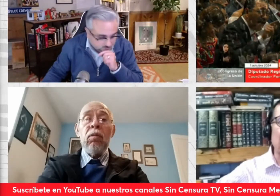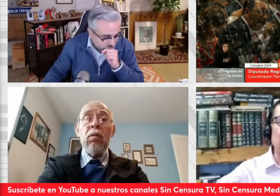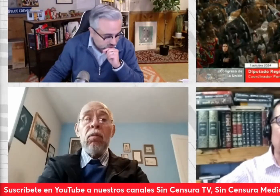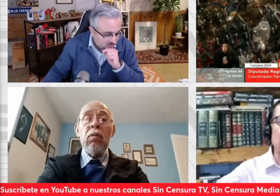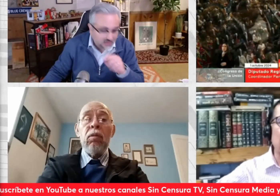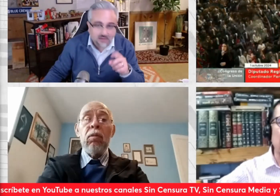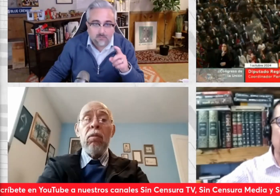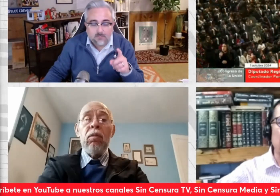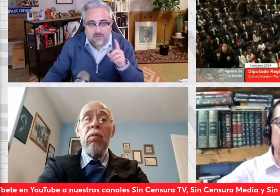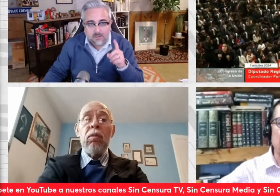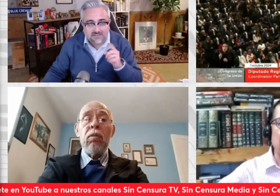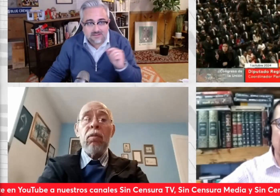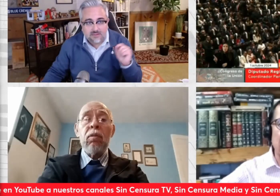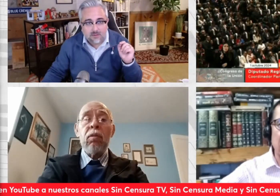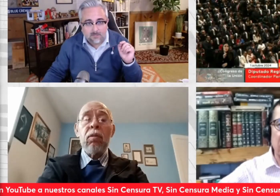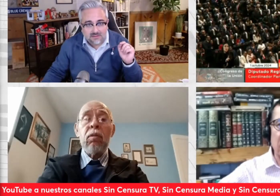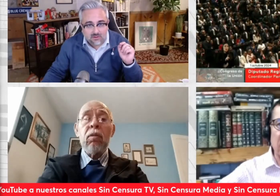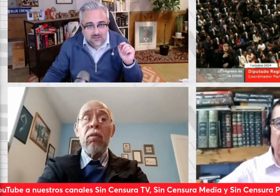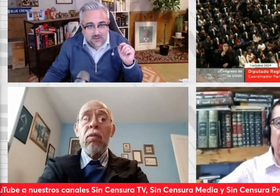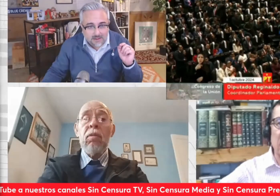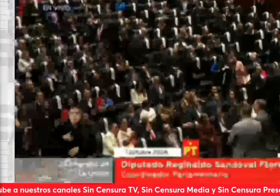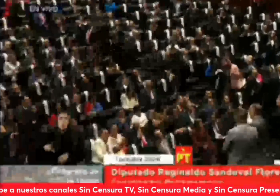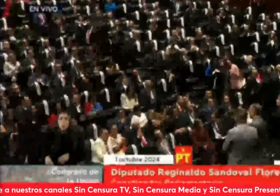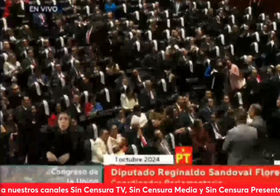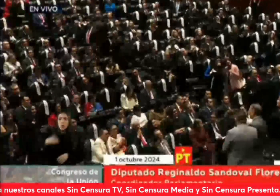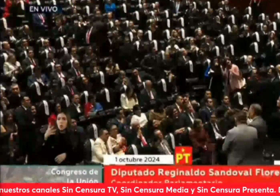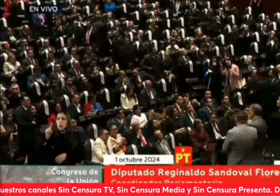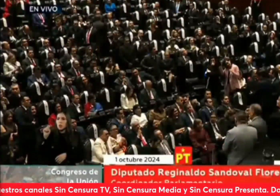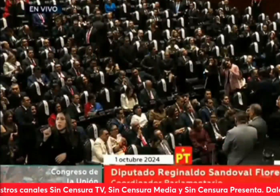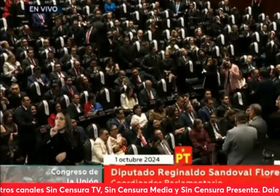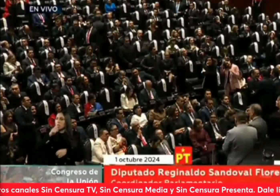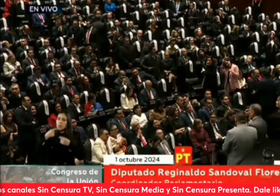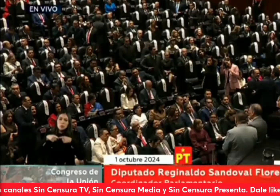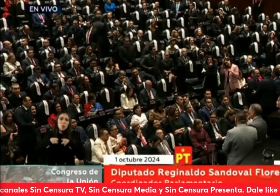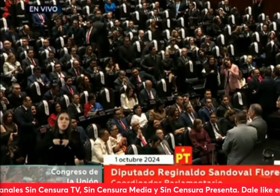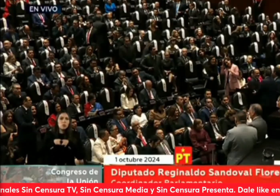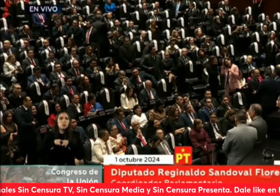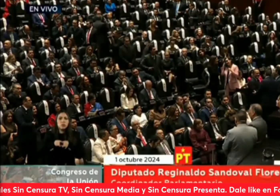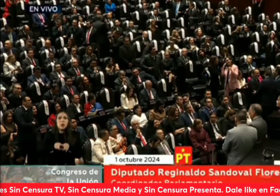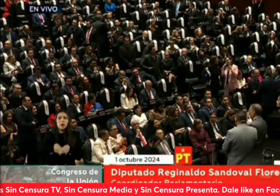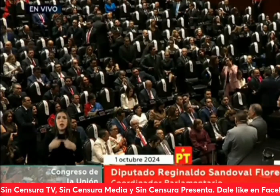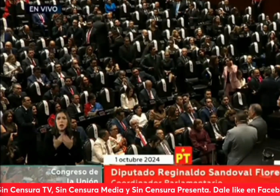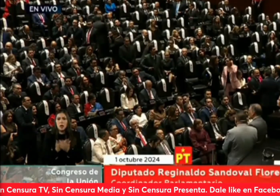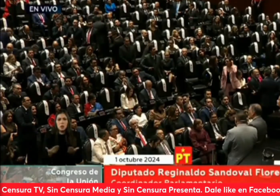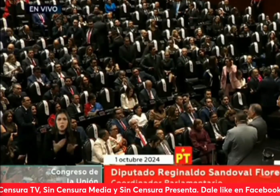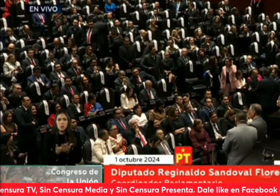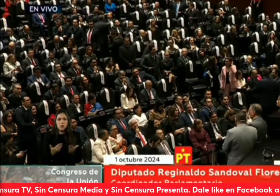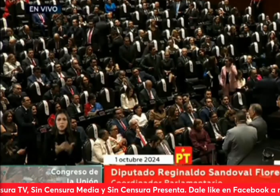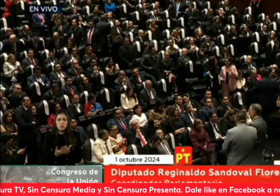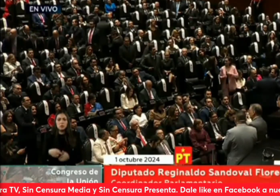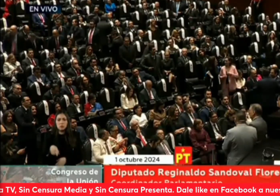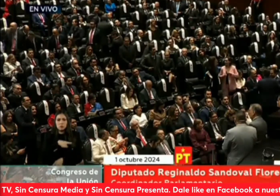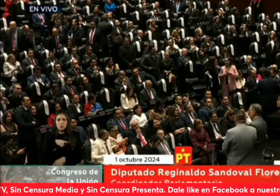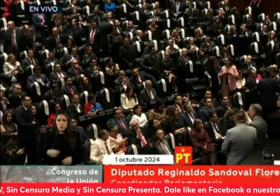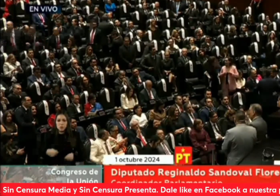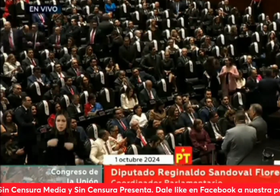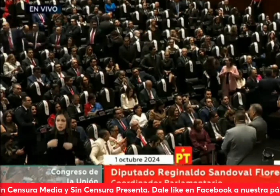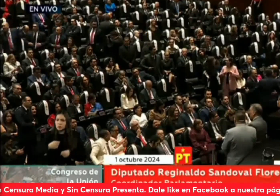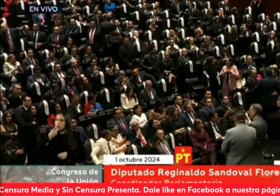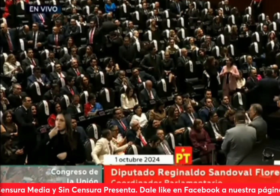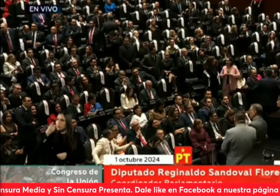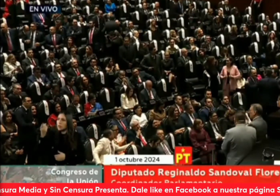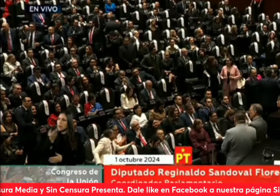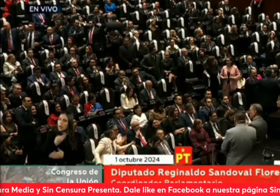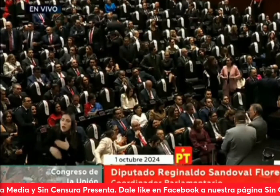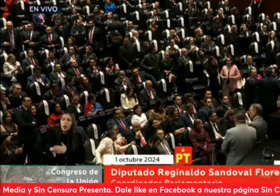Flores, representando al Partido del Trabajo, pero nos llegó una noticia de último momento y ustedes dos compañeros, bueno,